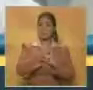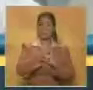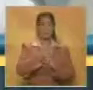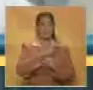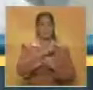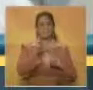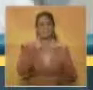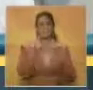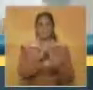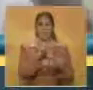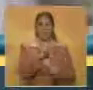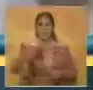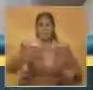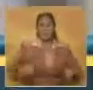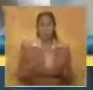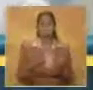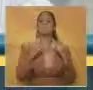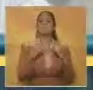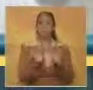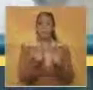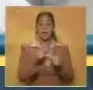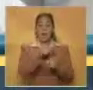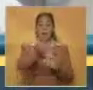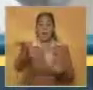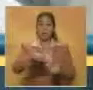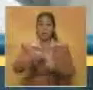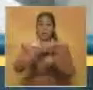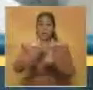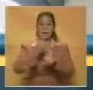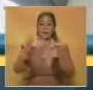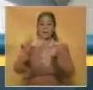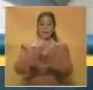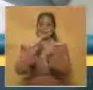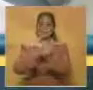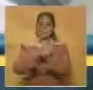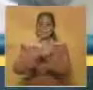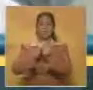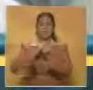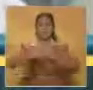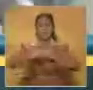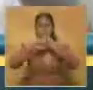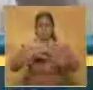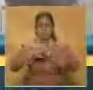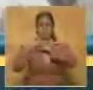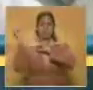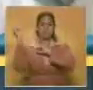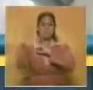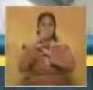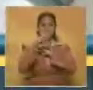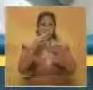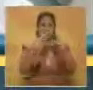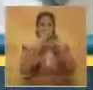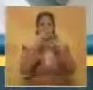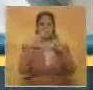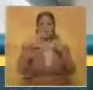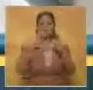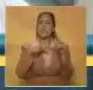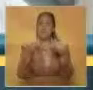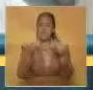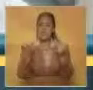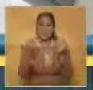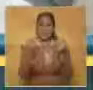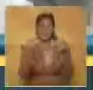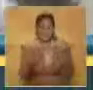no fortalece. A estos que lanzaron estos artefactos explosivos aquí a la Casa de Maestros, les voy a decir claramente, esta